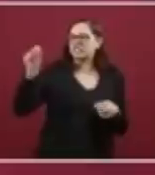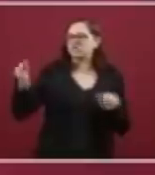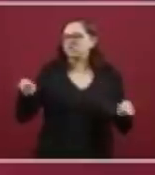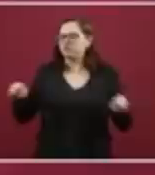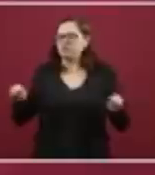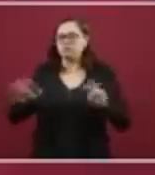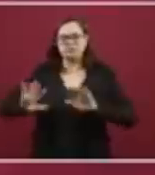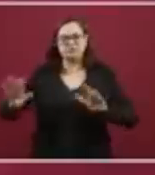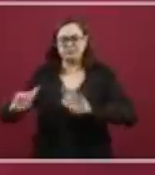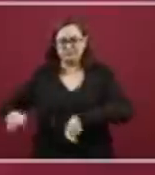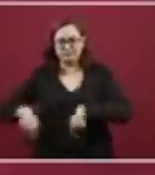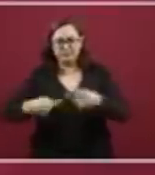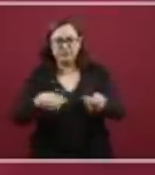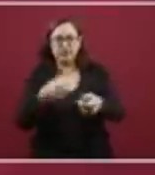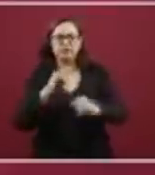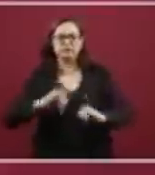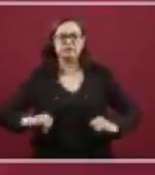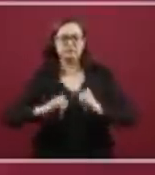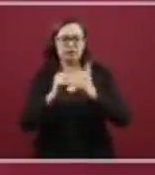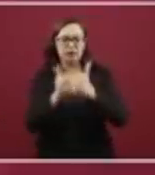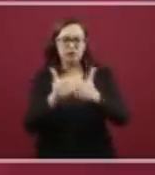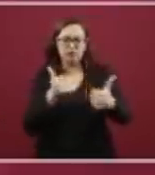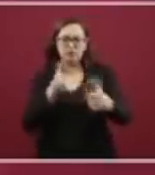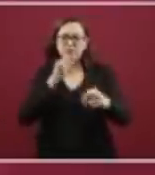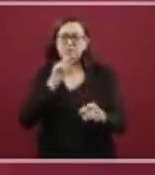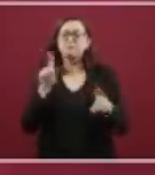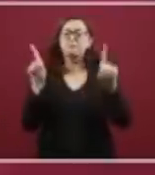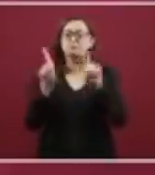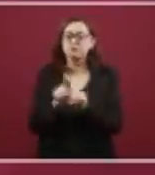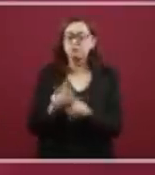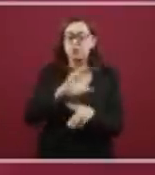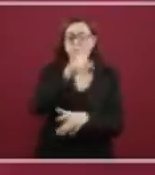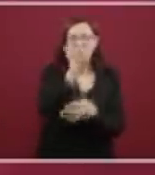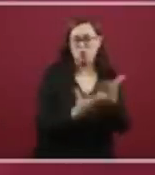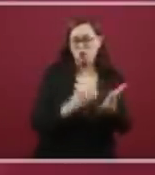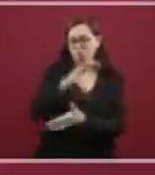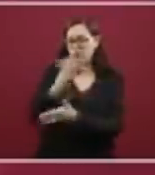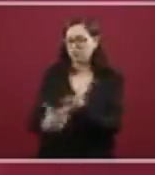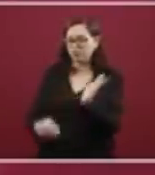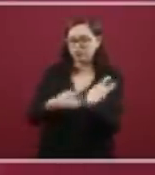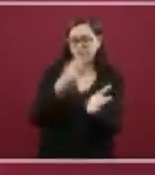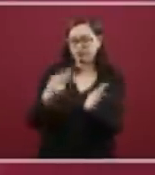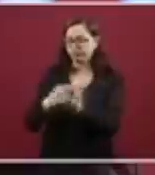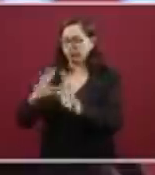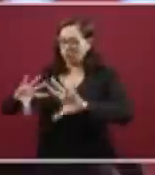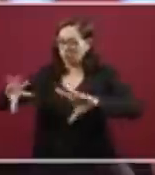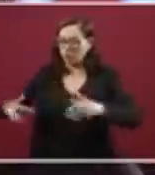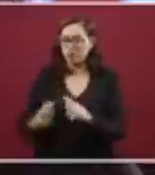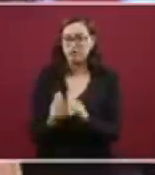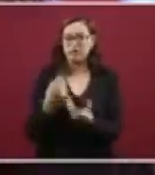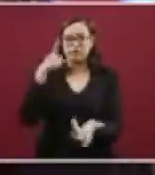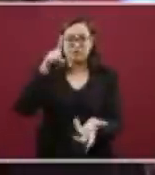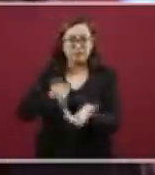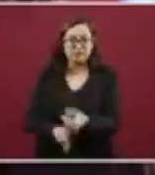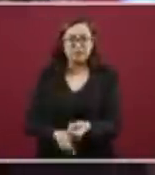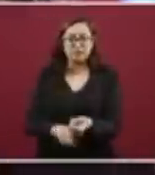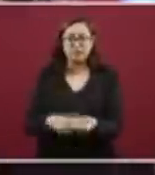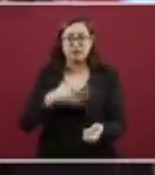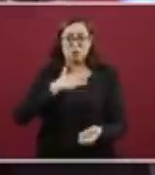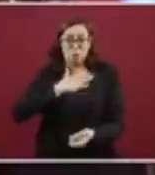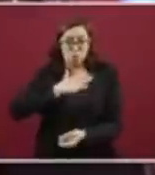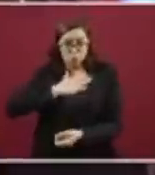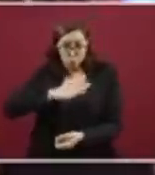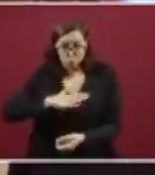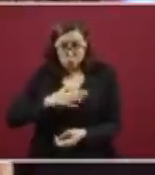los depósitos de contratos colectivos. Es decir, hay todo un cambio en la impartición de